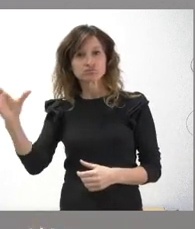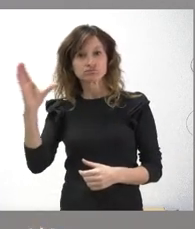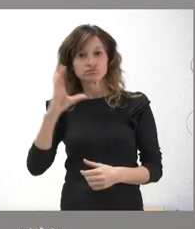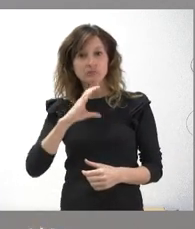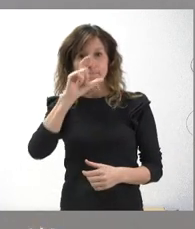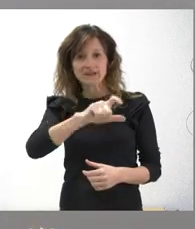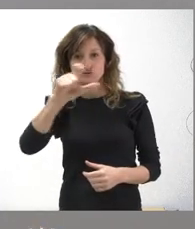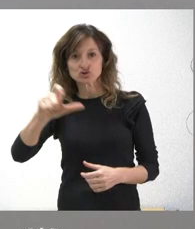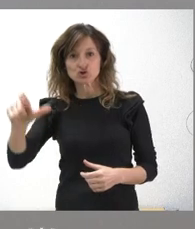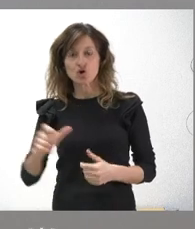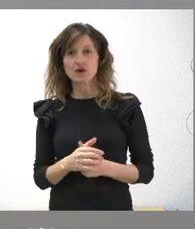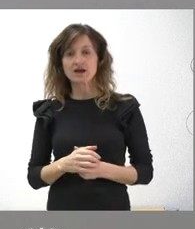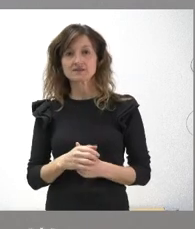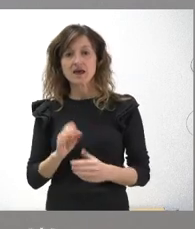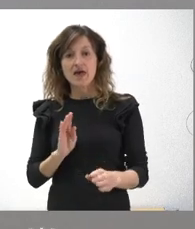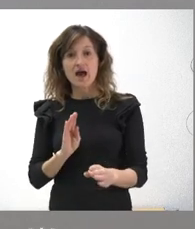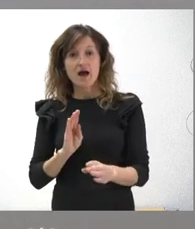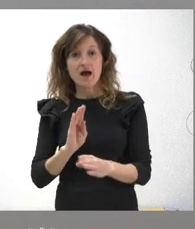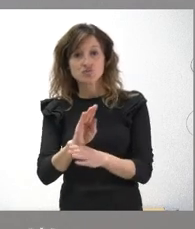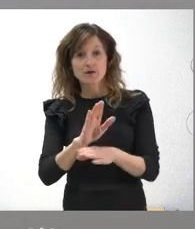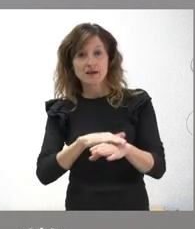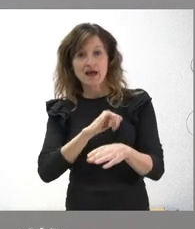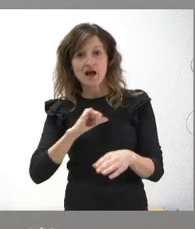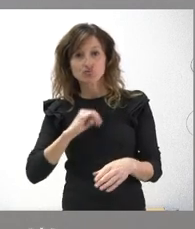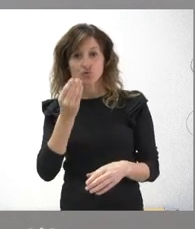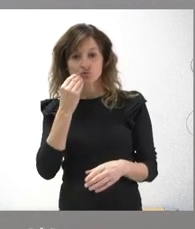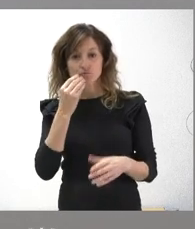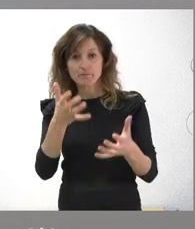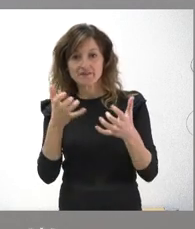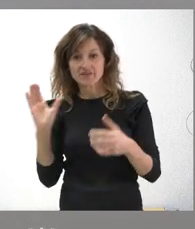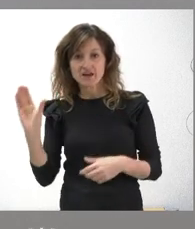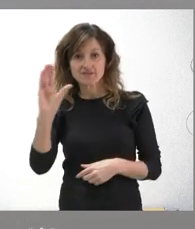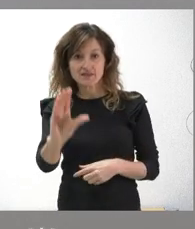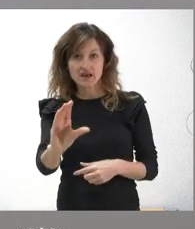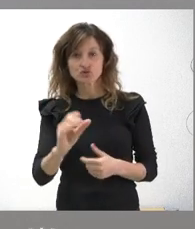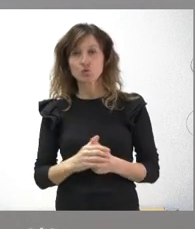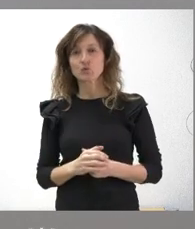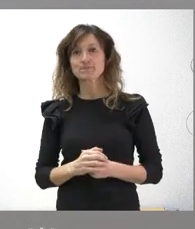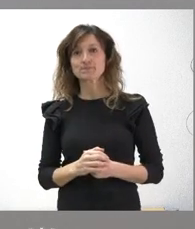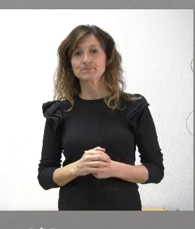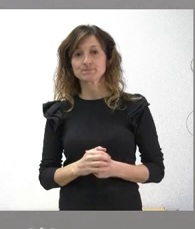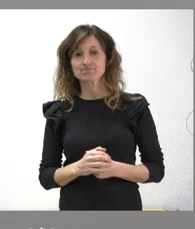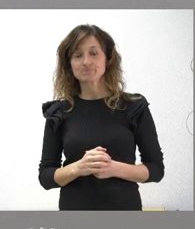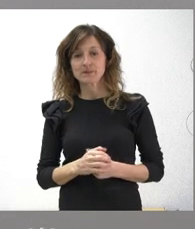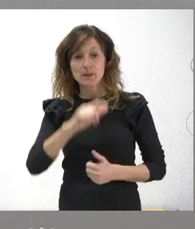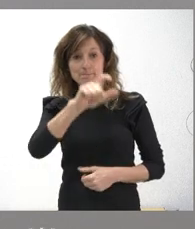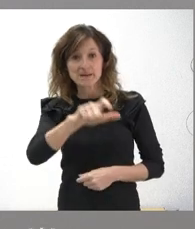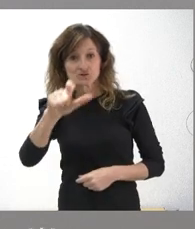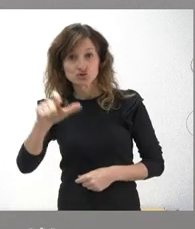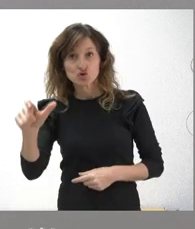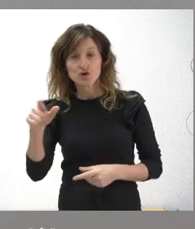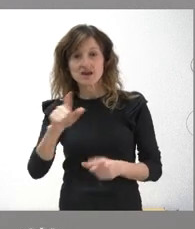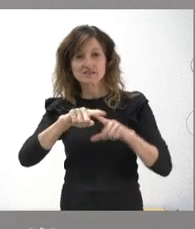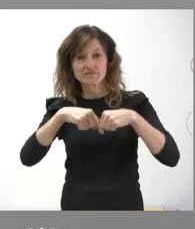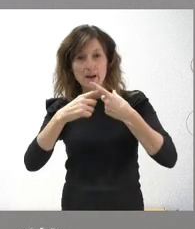gente en este caso ayudas de autoconsumo que lleguen a los beneficiarios que lleguen a las personas a las